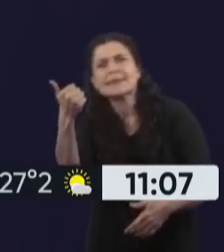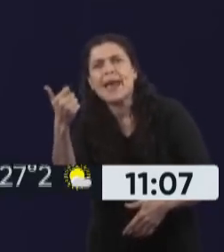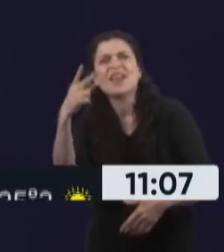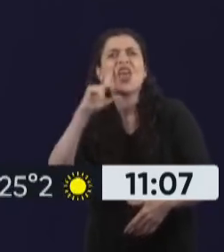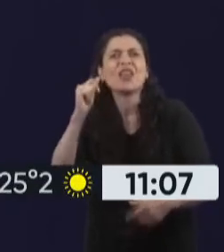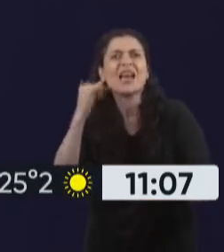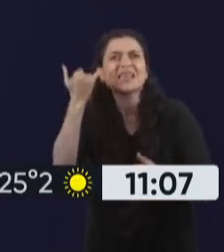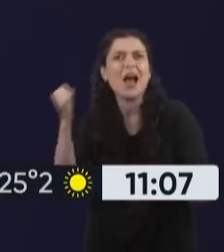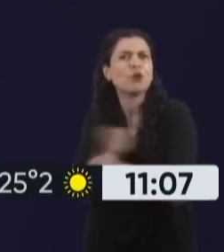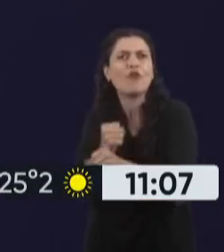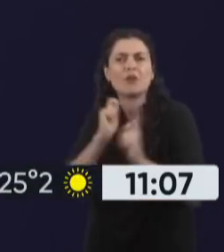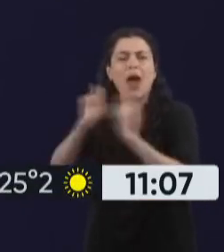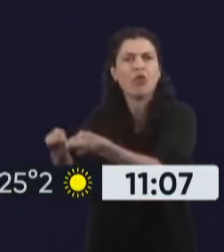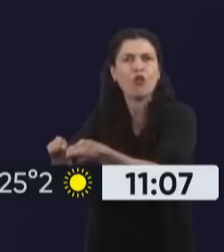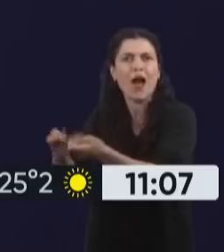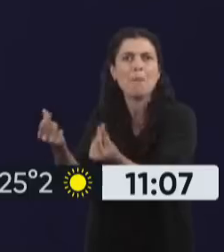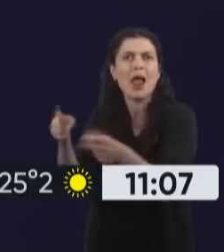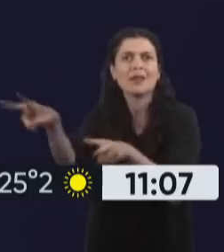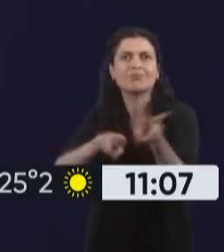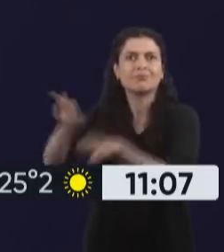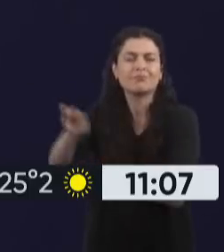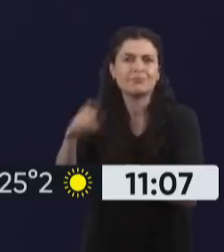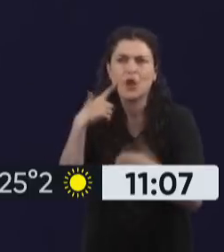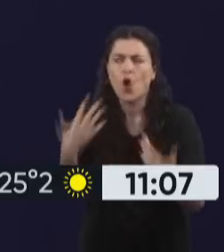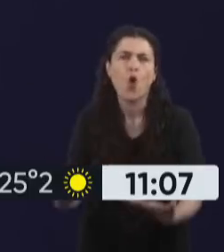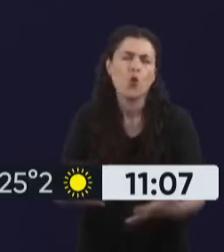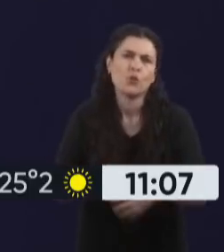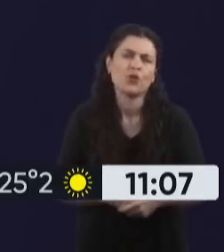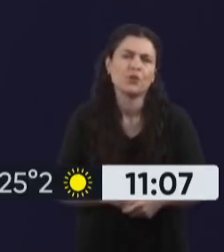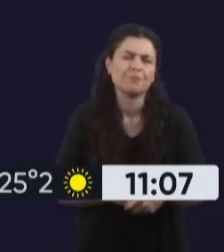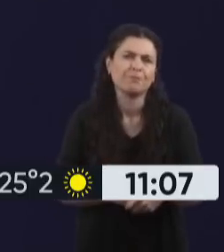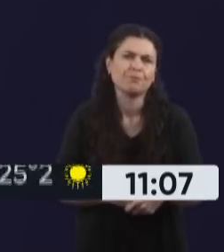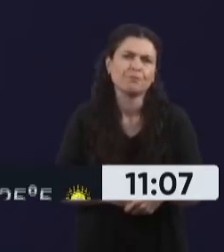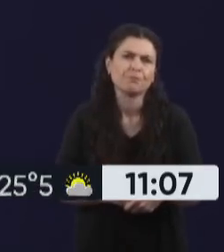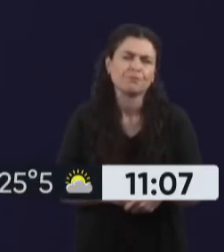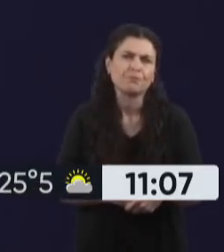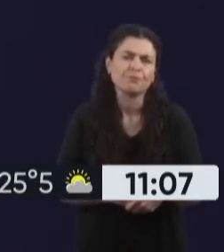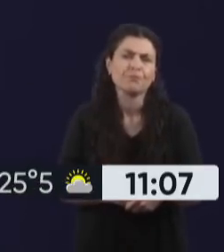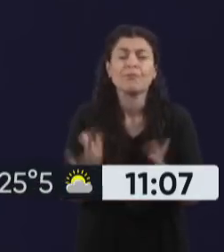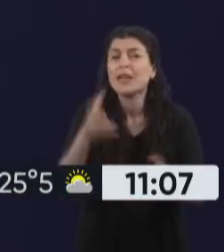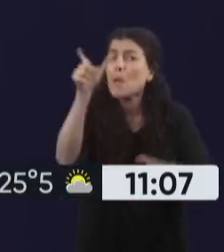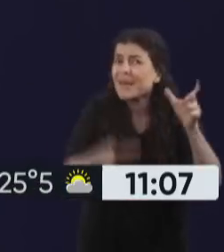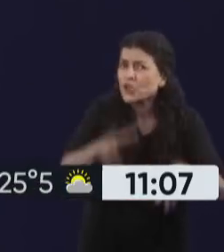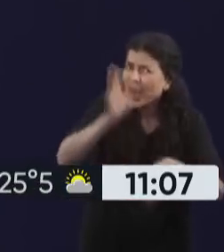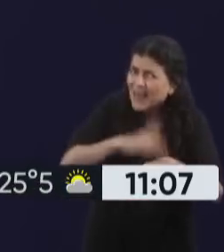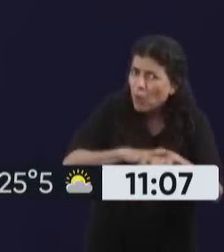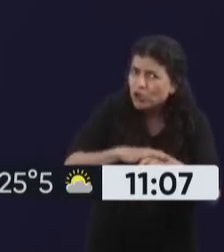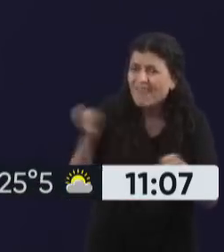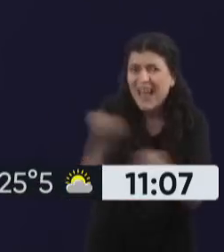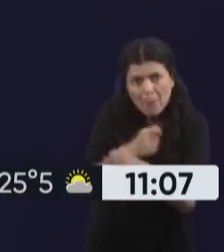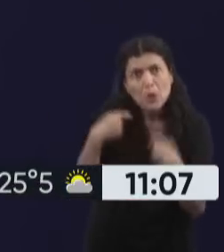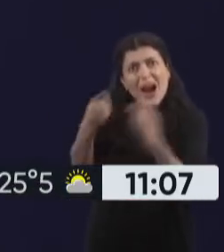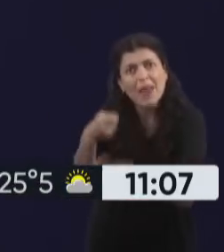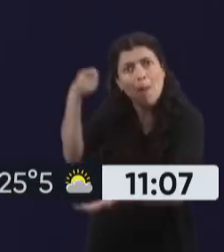excluido del beneficio, ¿no? Es una obviedad lo que estoy diciendo, evidentemente para quienes se le otorgaron no era una